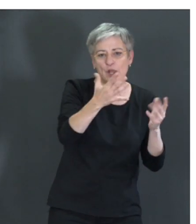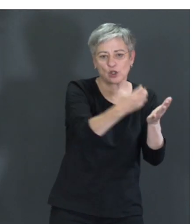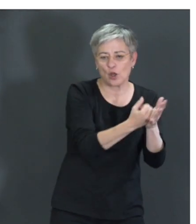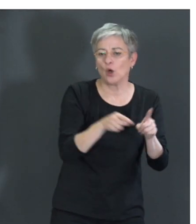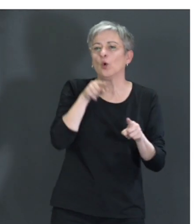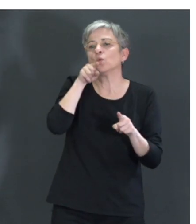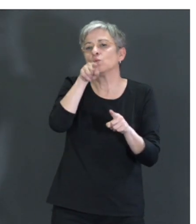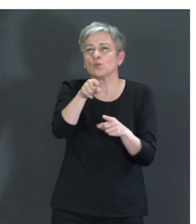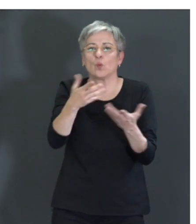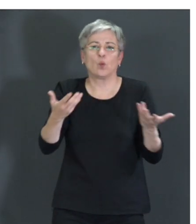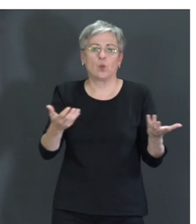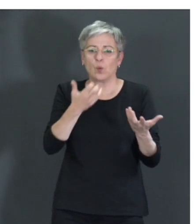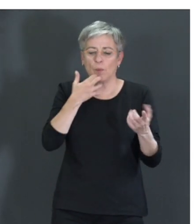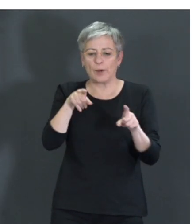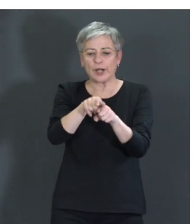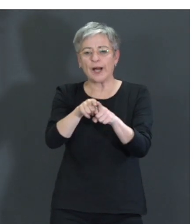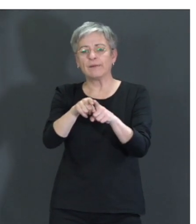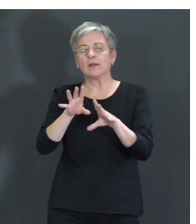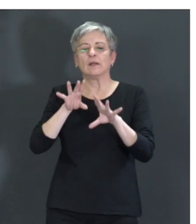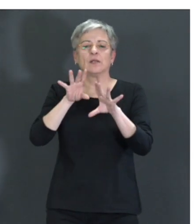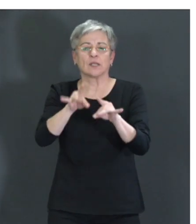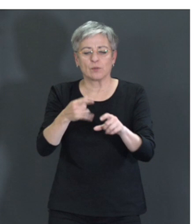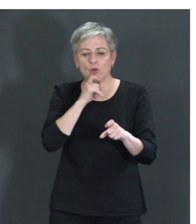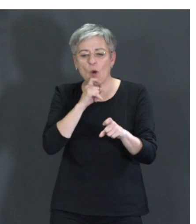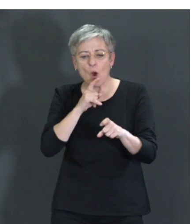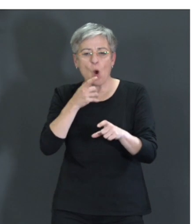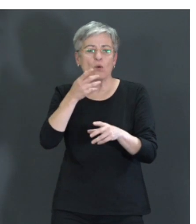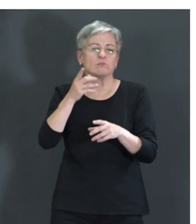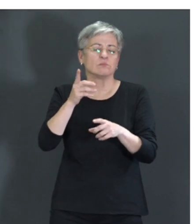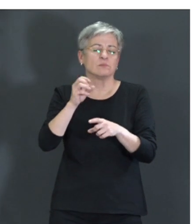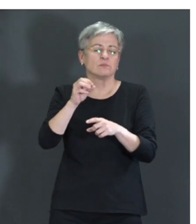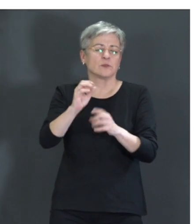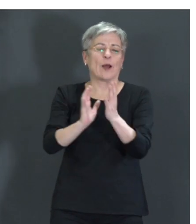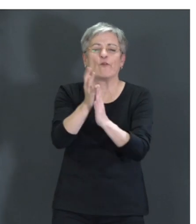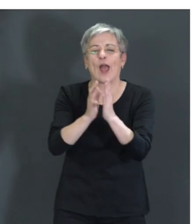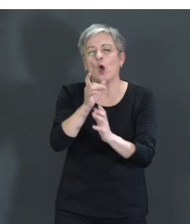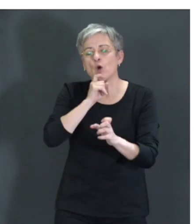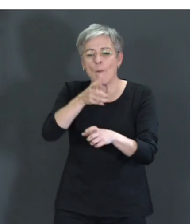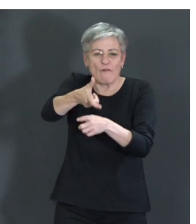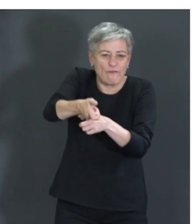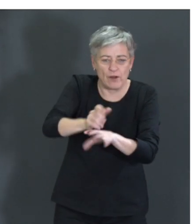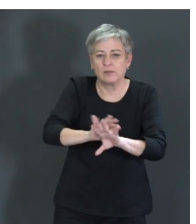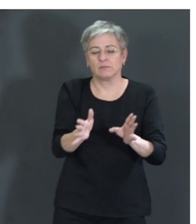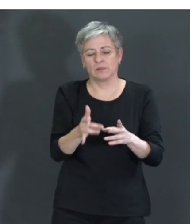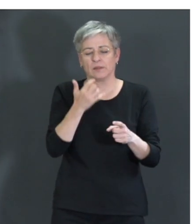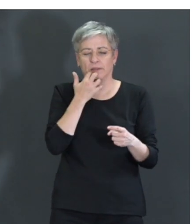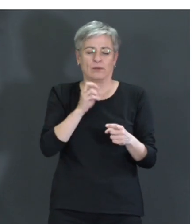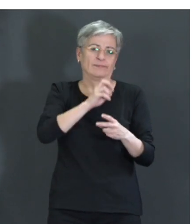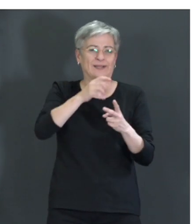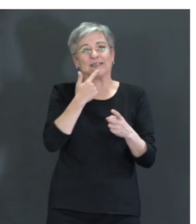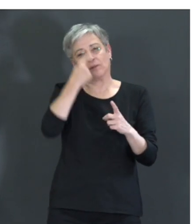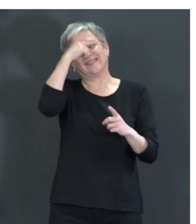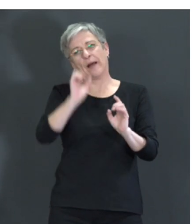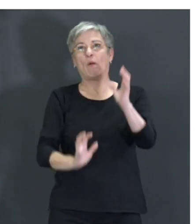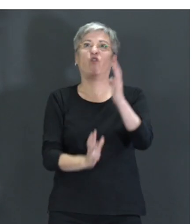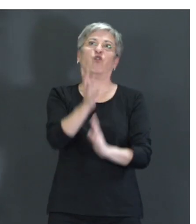ocuparás serás del equipo de intervención y te enseñaremos a cómo extinguir un pequeño fueguito. Si el otro no, si